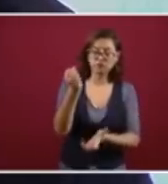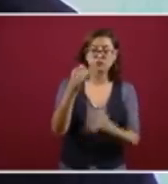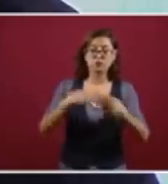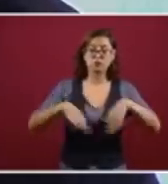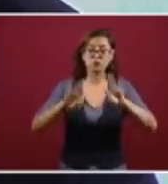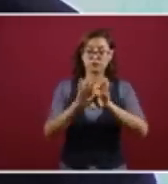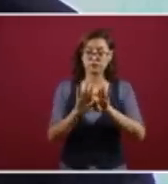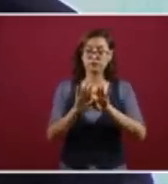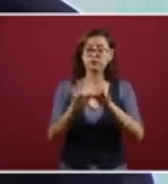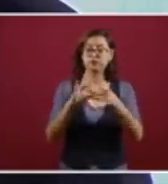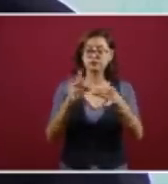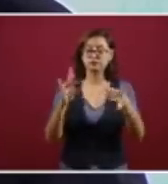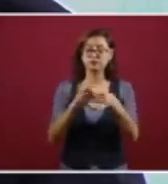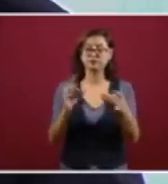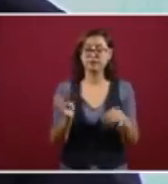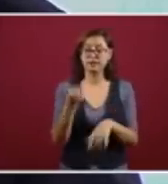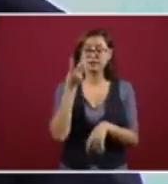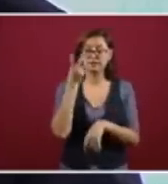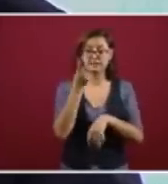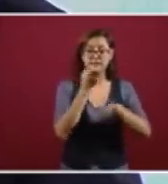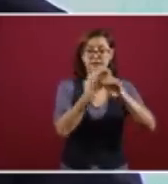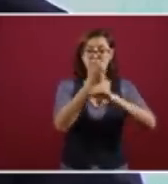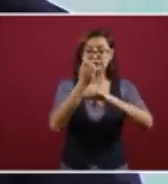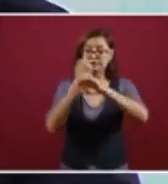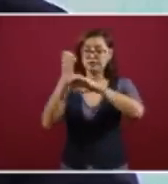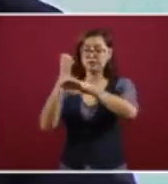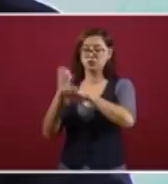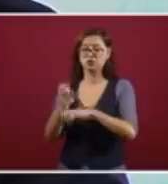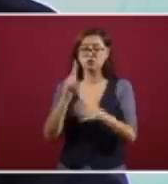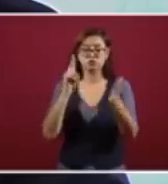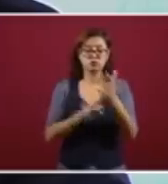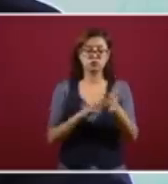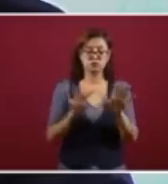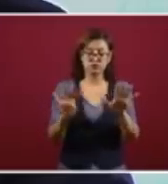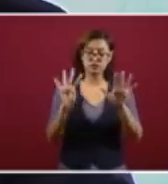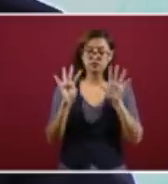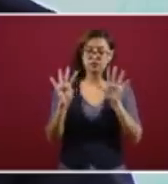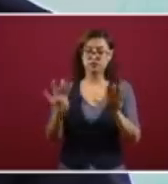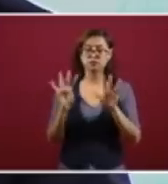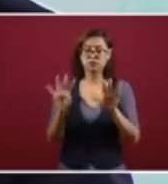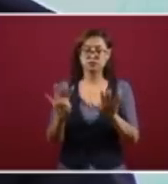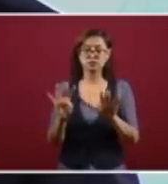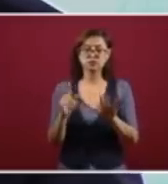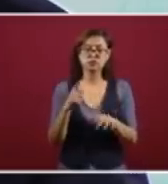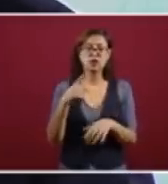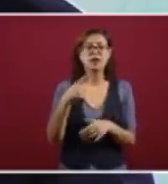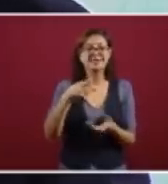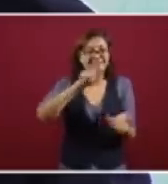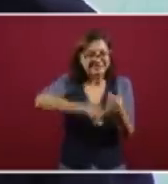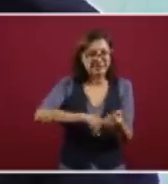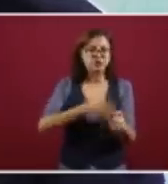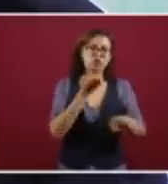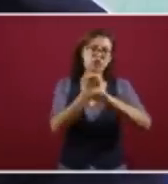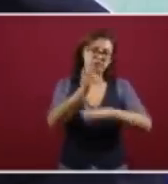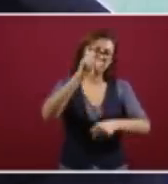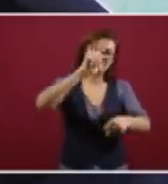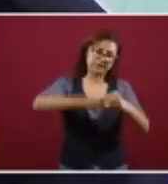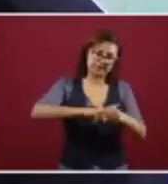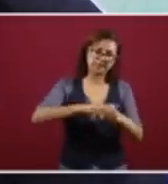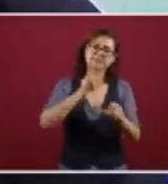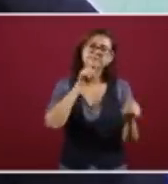se destinaron para el ejercicio 2019 recursos en sus presupuestos. Entonces, al recurso